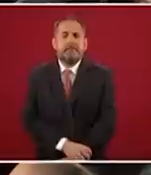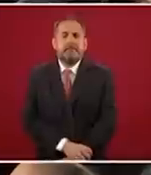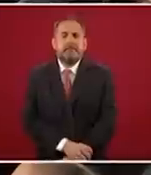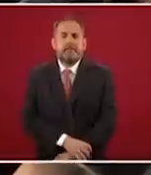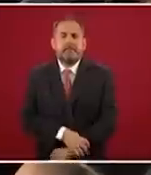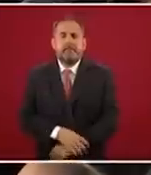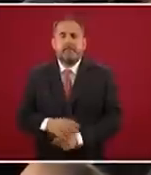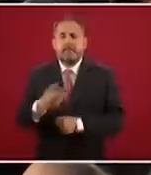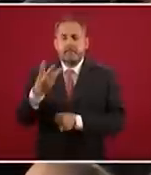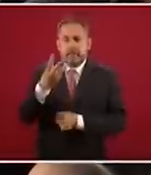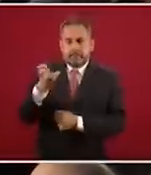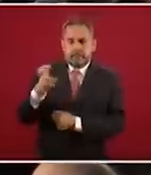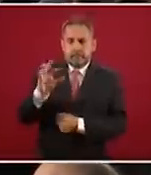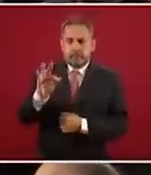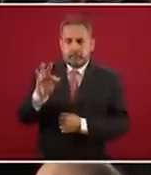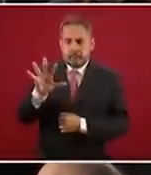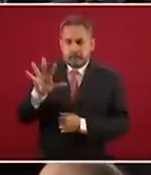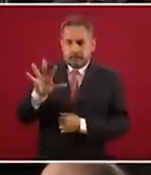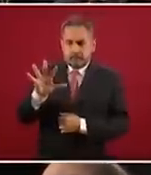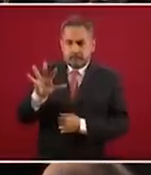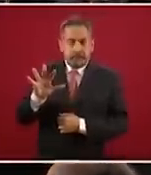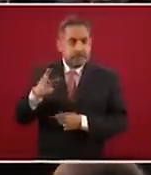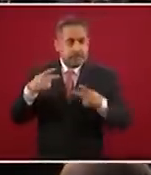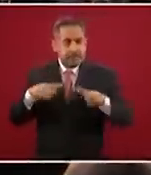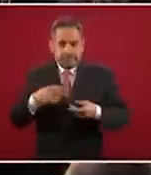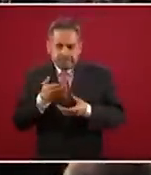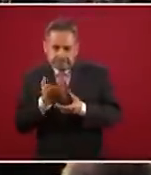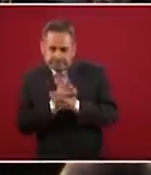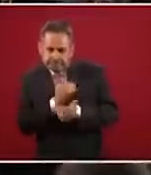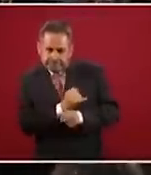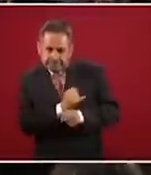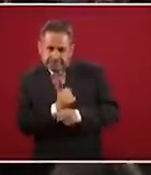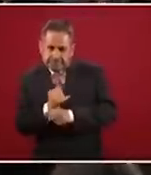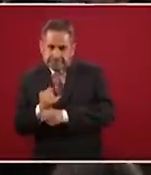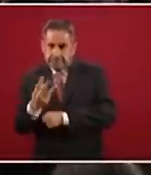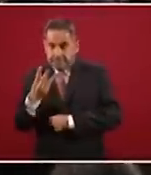Son 345 carpetas de investigación judicializadas,